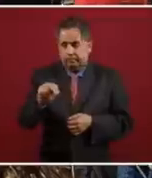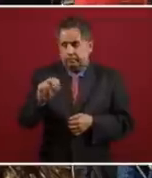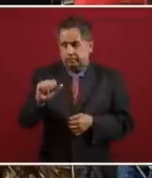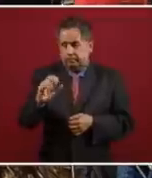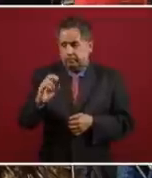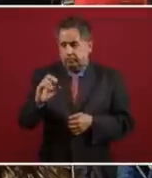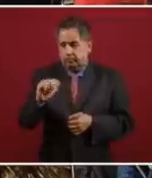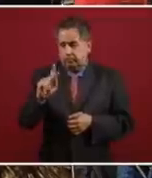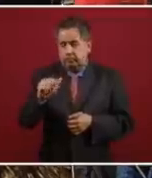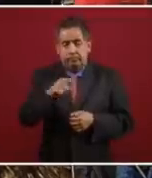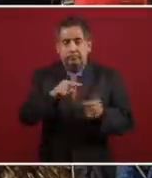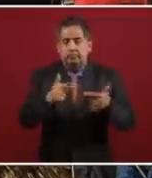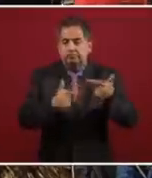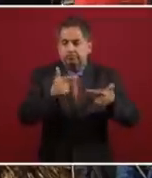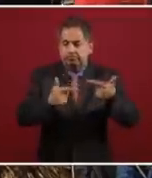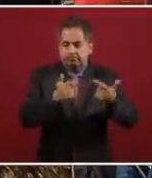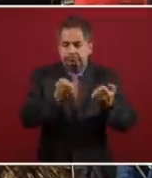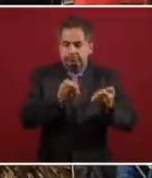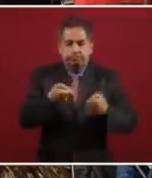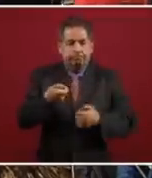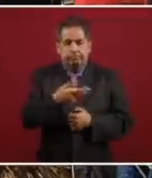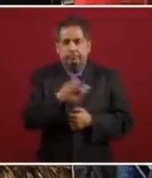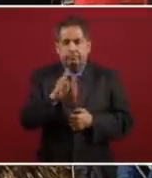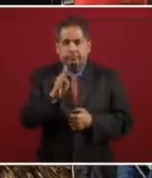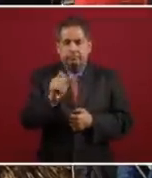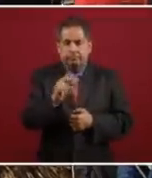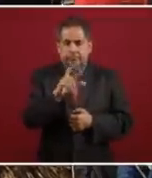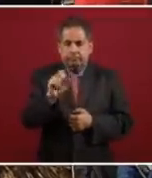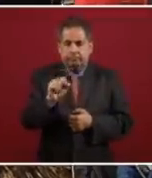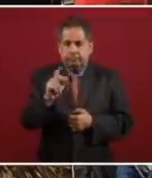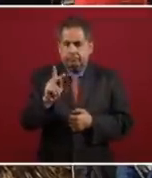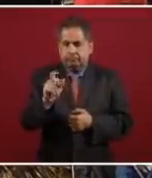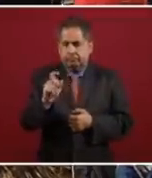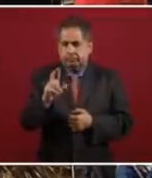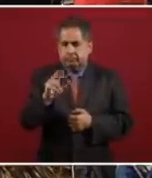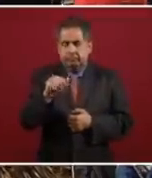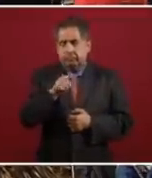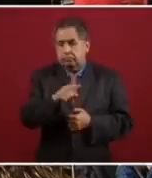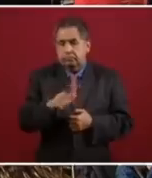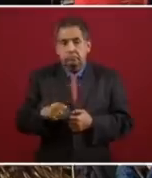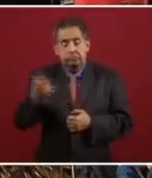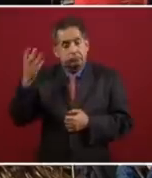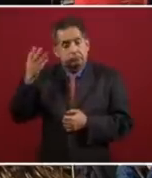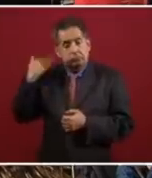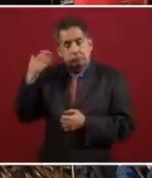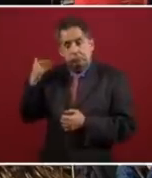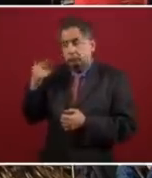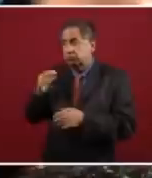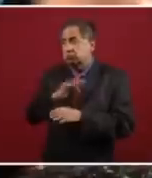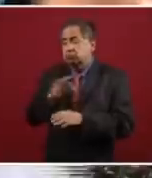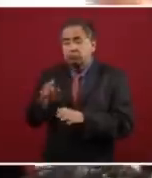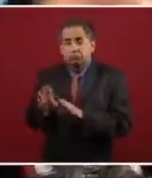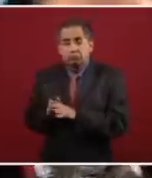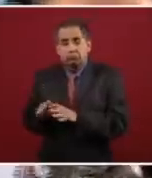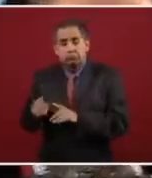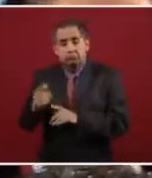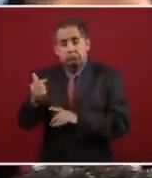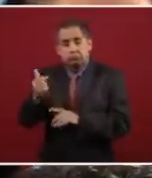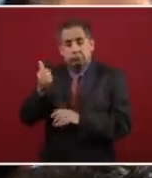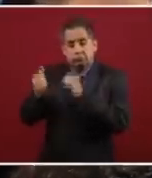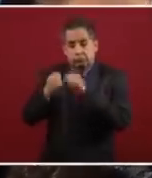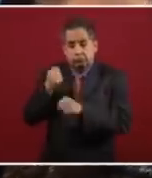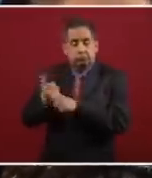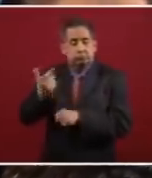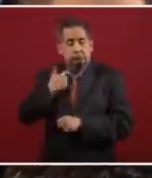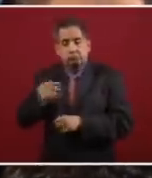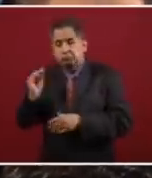México, un gimnasio que se llama Las Barras Pradera. Ese gimnasio pues, fue ignorado durante todo el sexenio